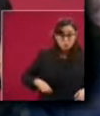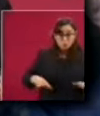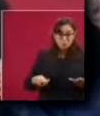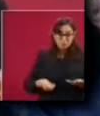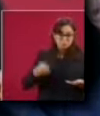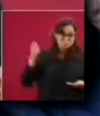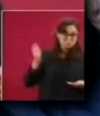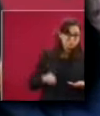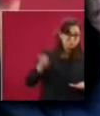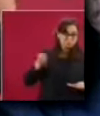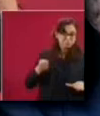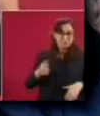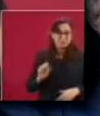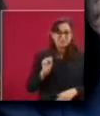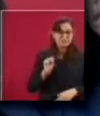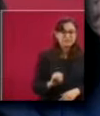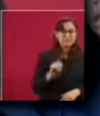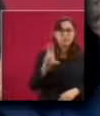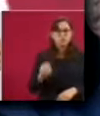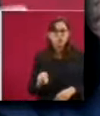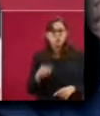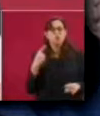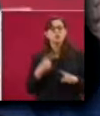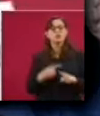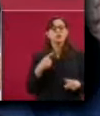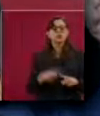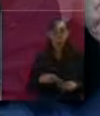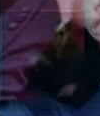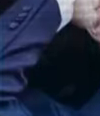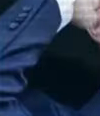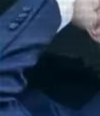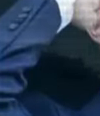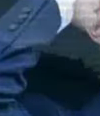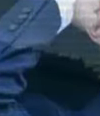a sentenciar en su caso? Pues la autoridad mexicana.